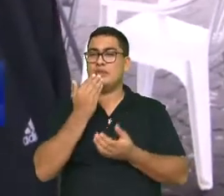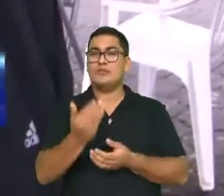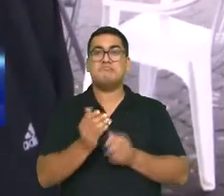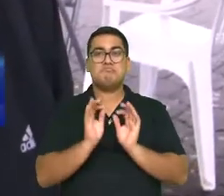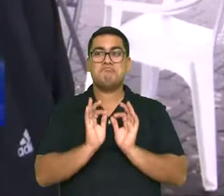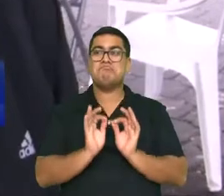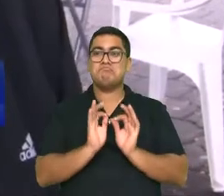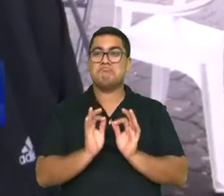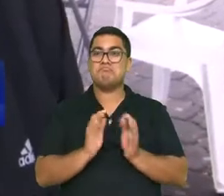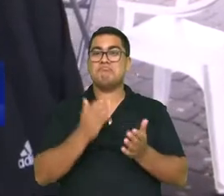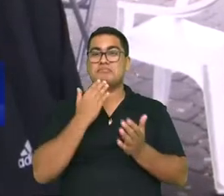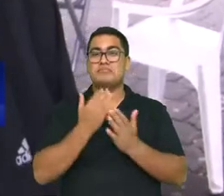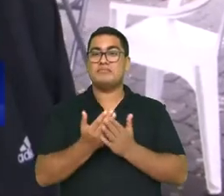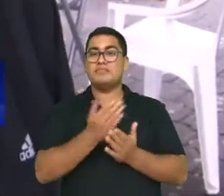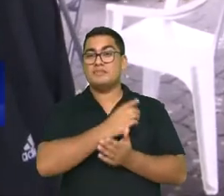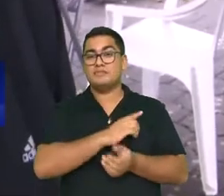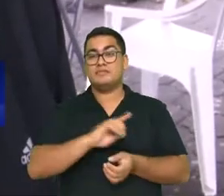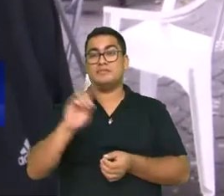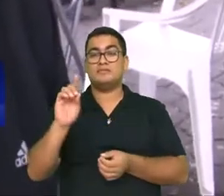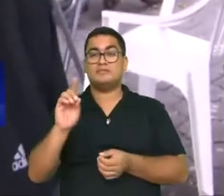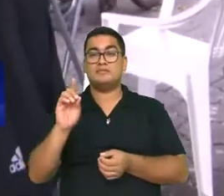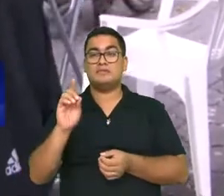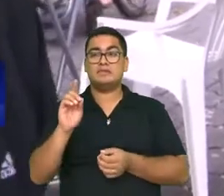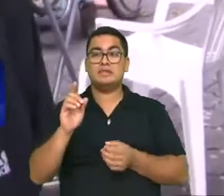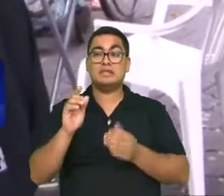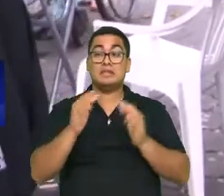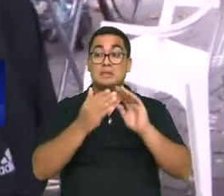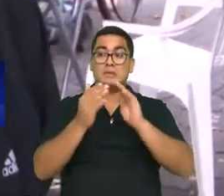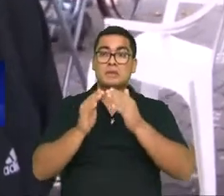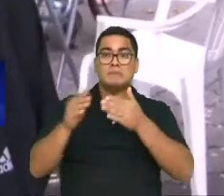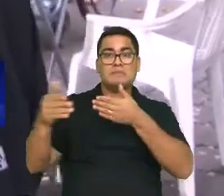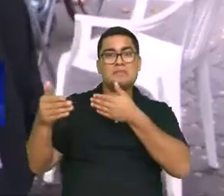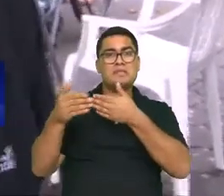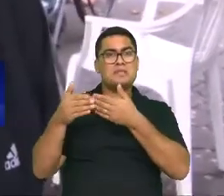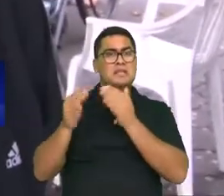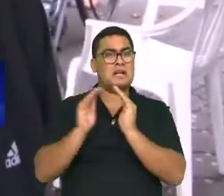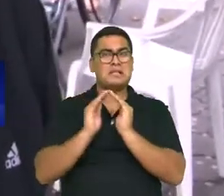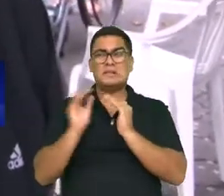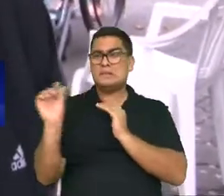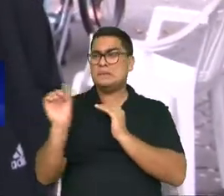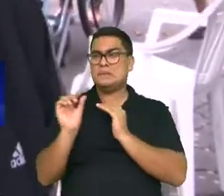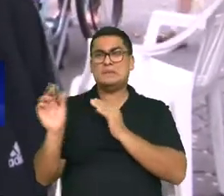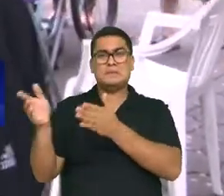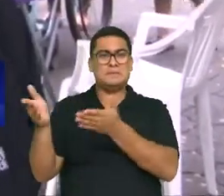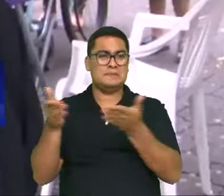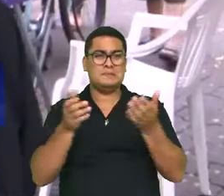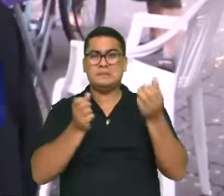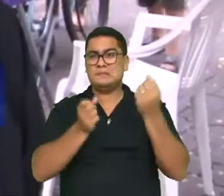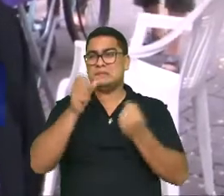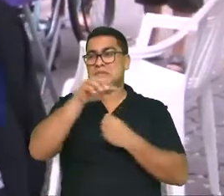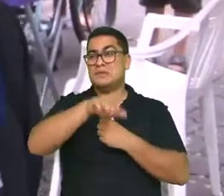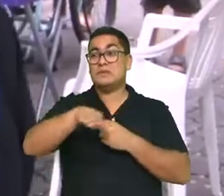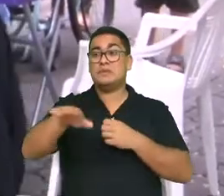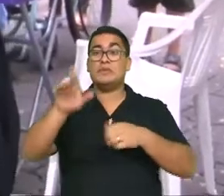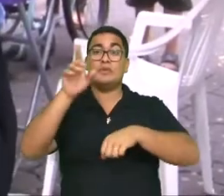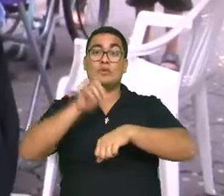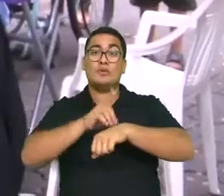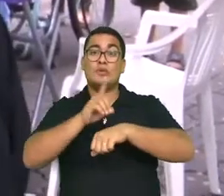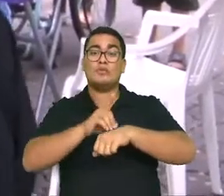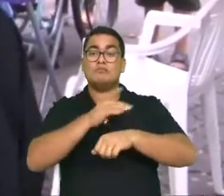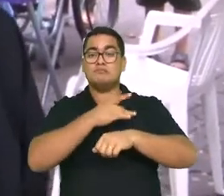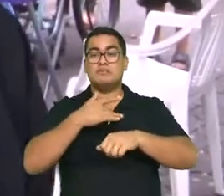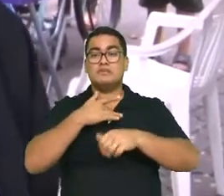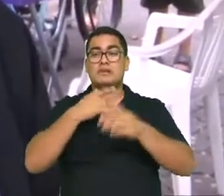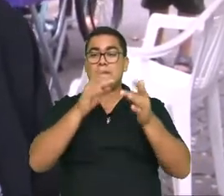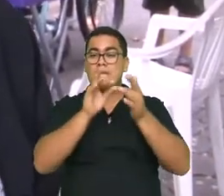oportuna, gracias a Dios, pues vienen hasta la comunidad todas las especialidades que requieren nuestra comunidad,